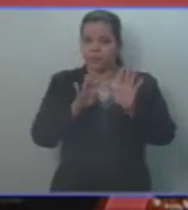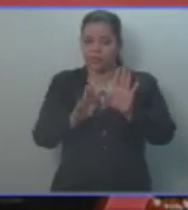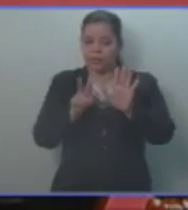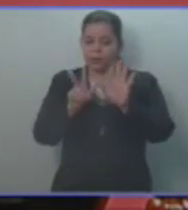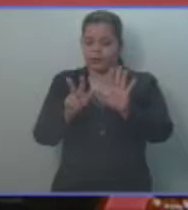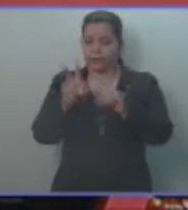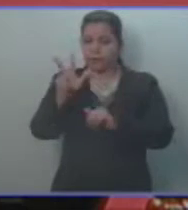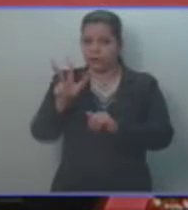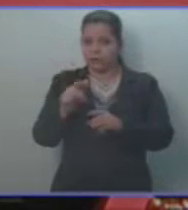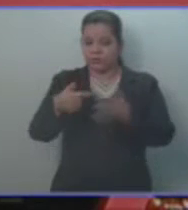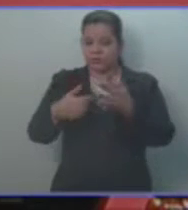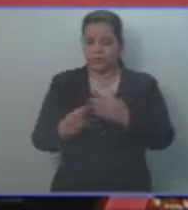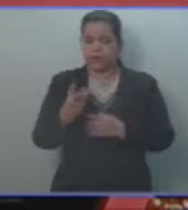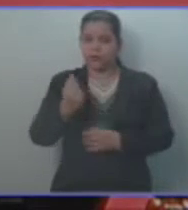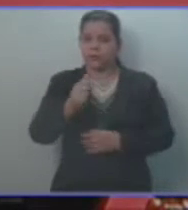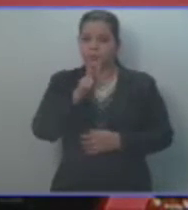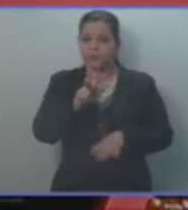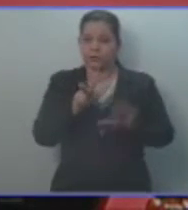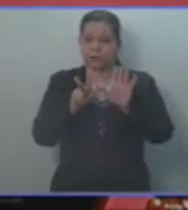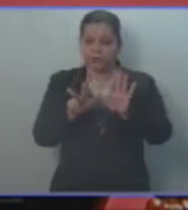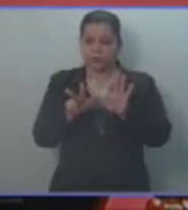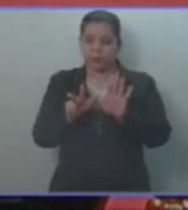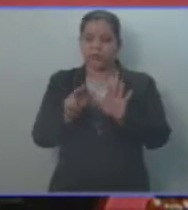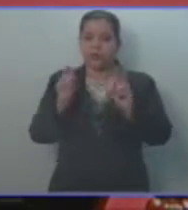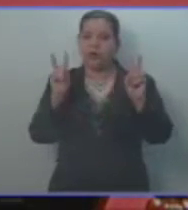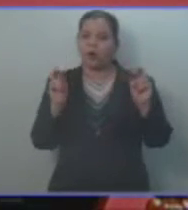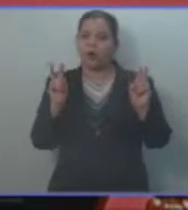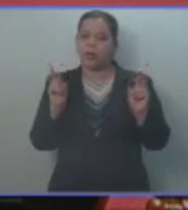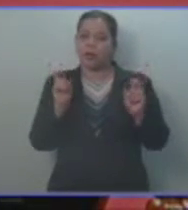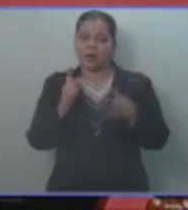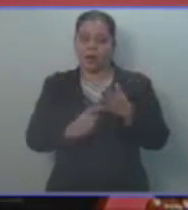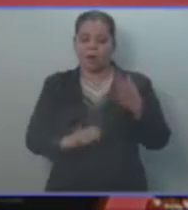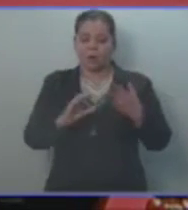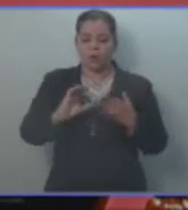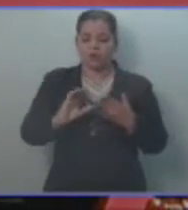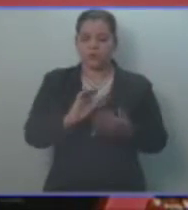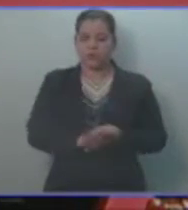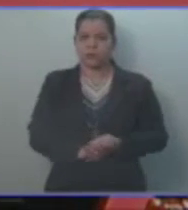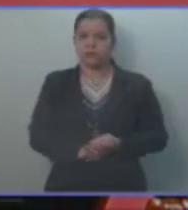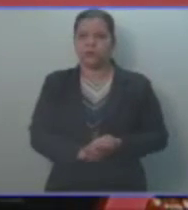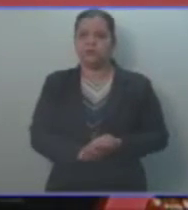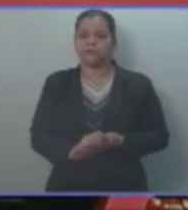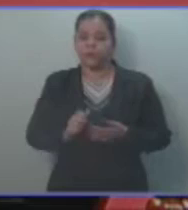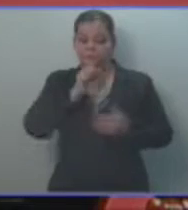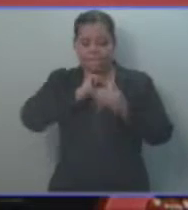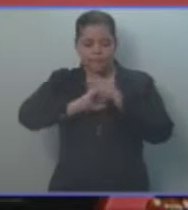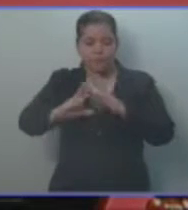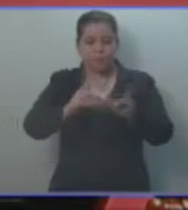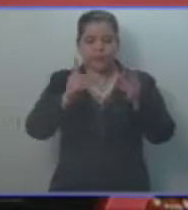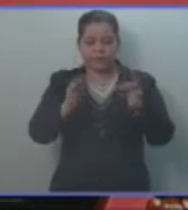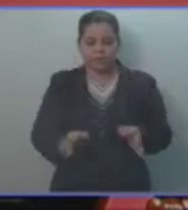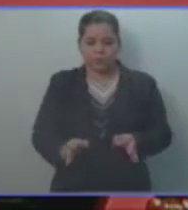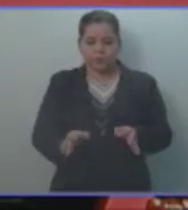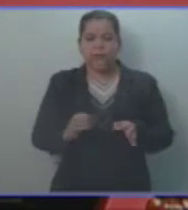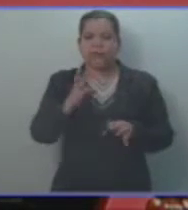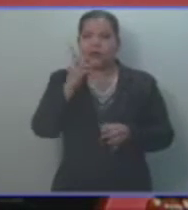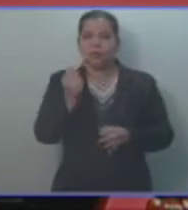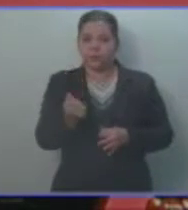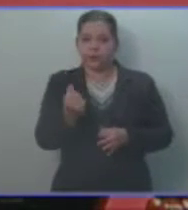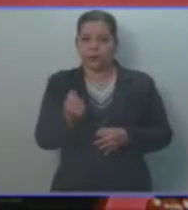el decreto número 38 con el título Constitución, el cual fue publicado en el Diario Oficial